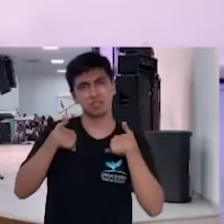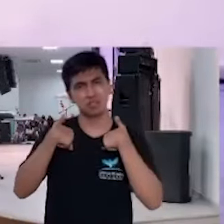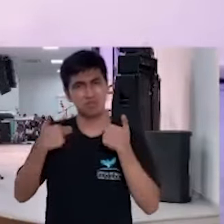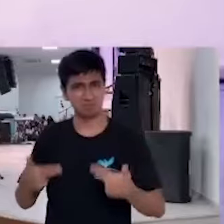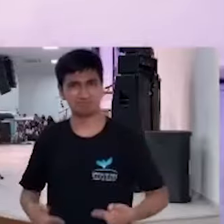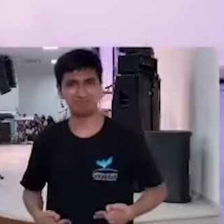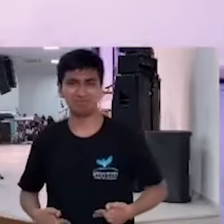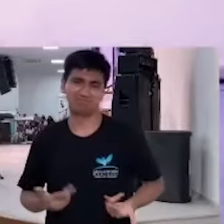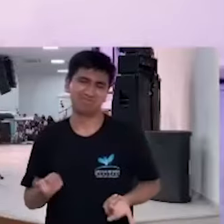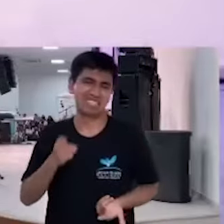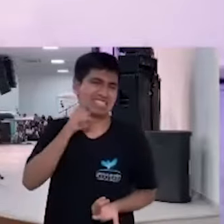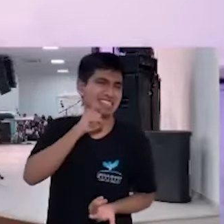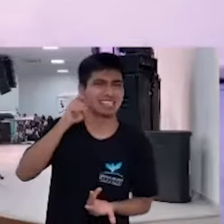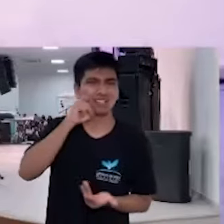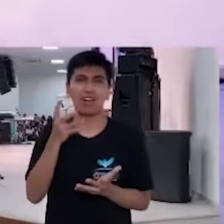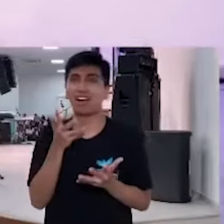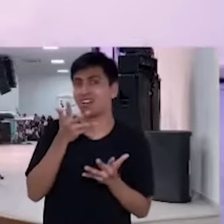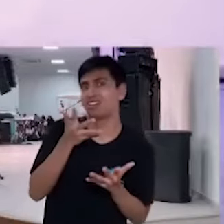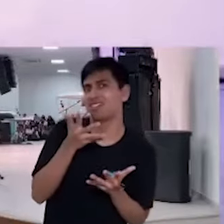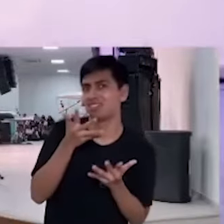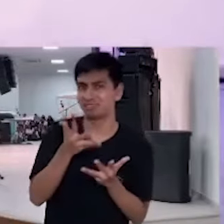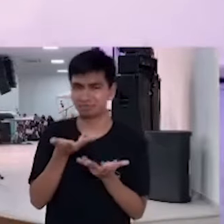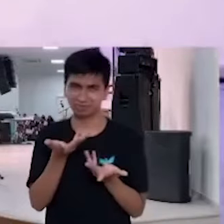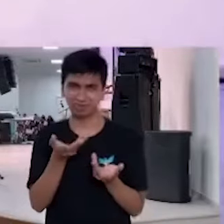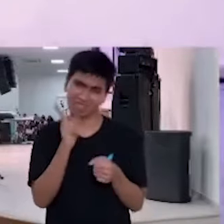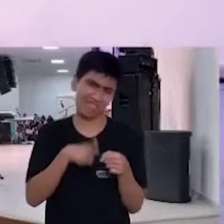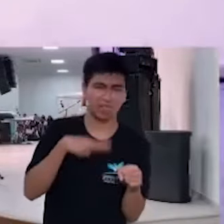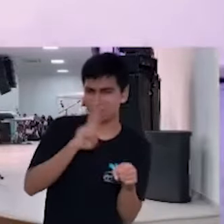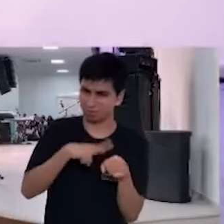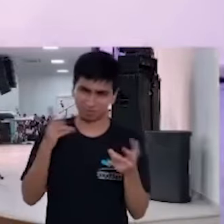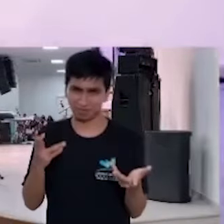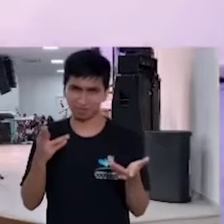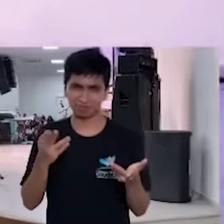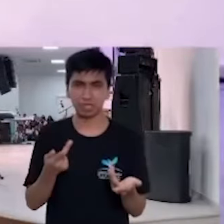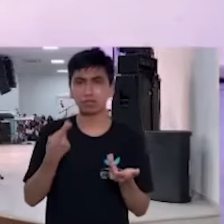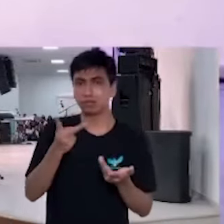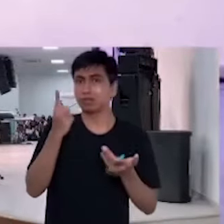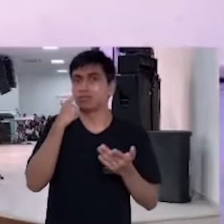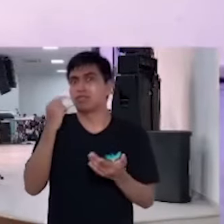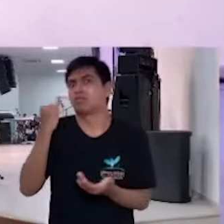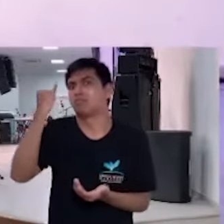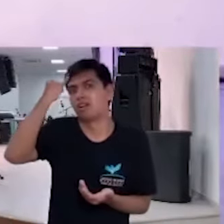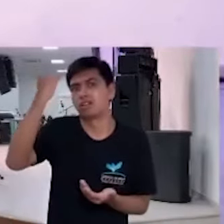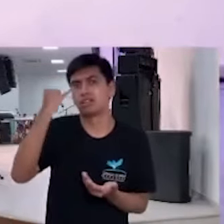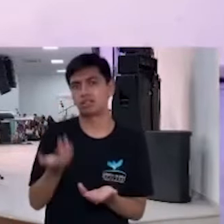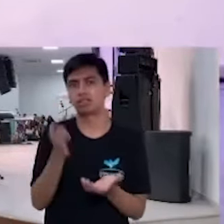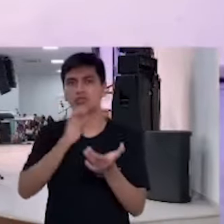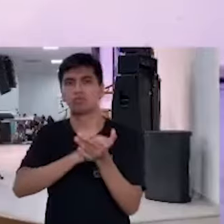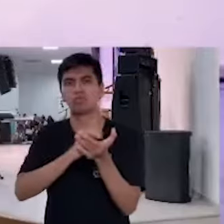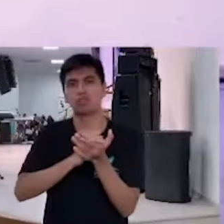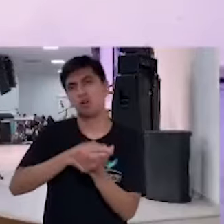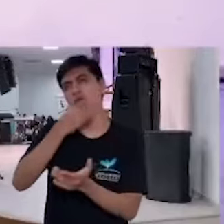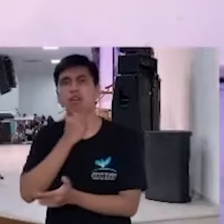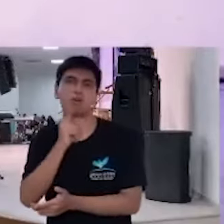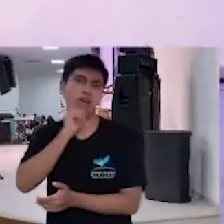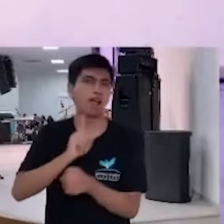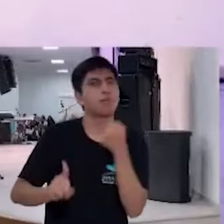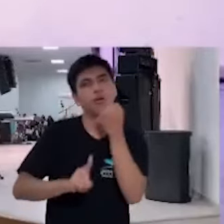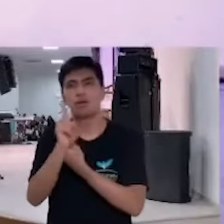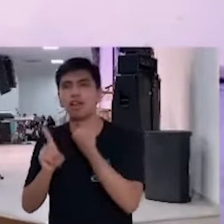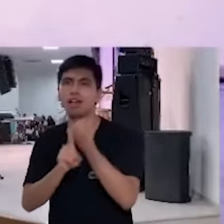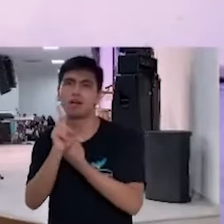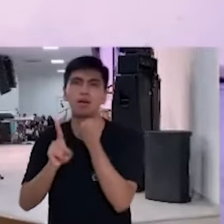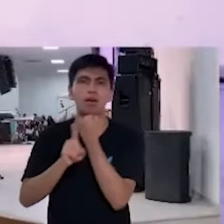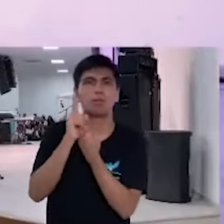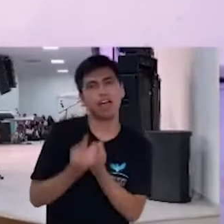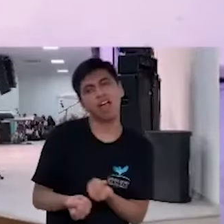puso, y luego agrégale que si tienes problemas con tu esposa o situaciones, estás en un estado